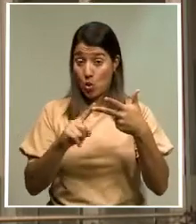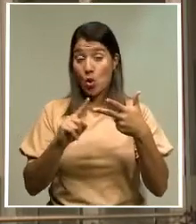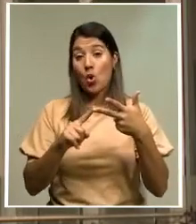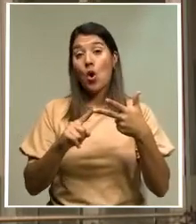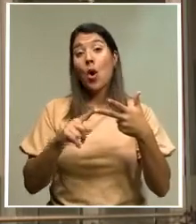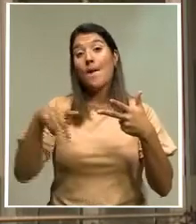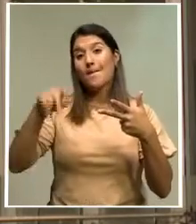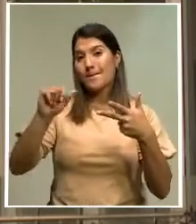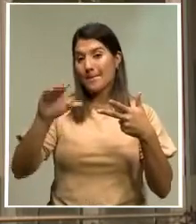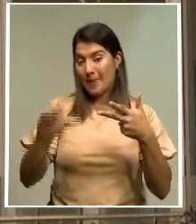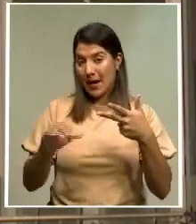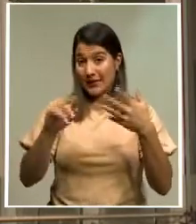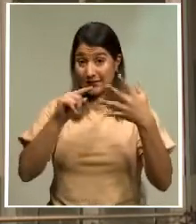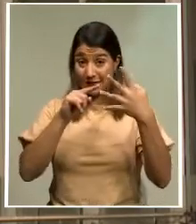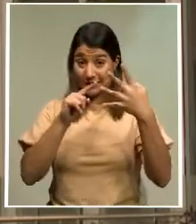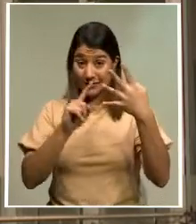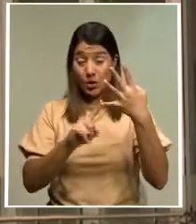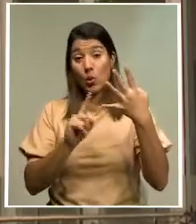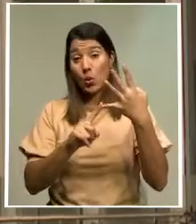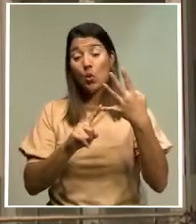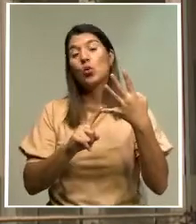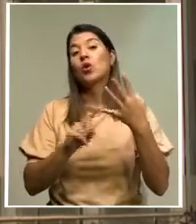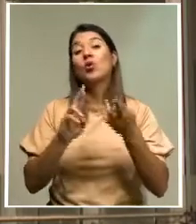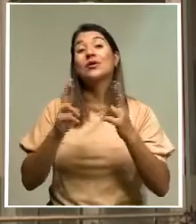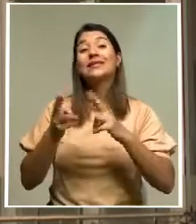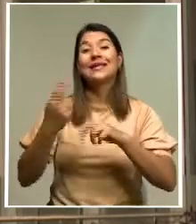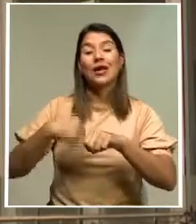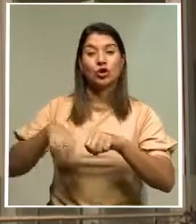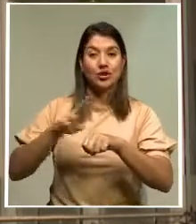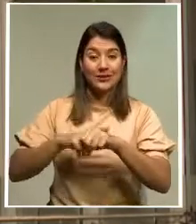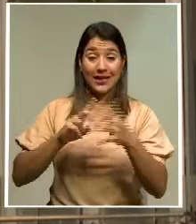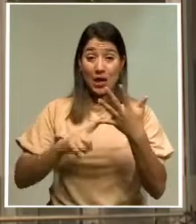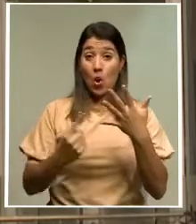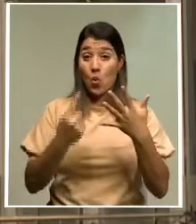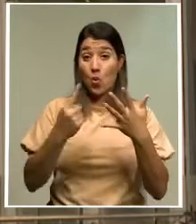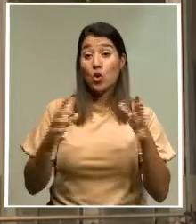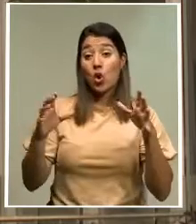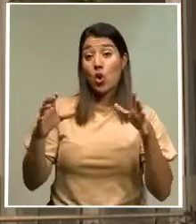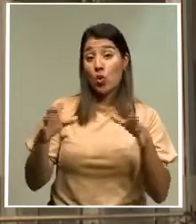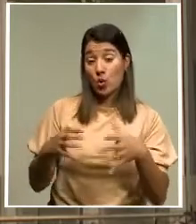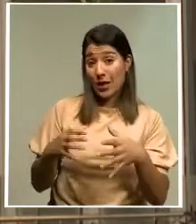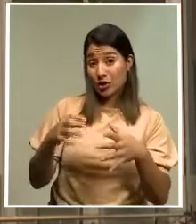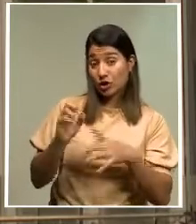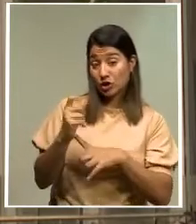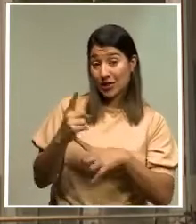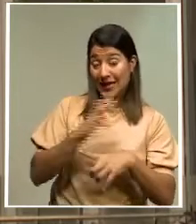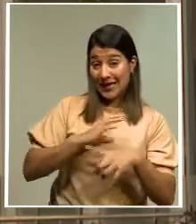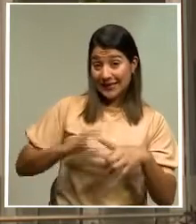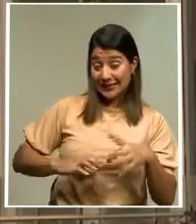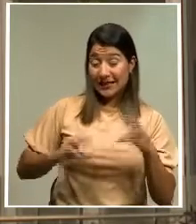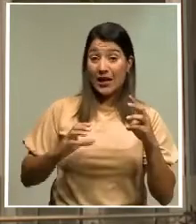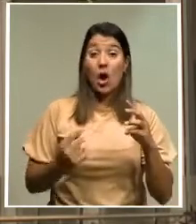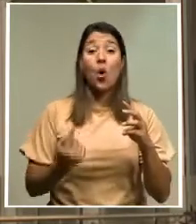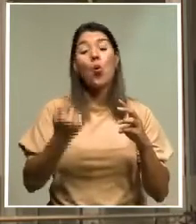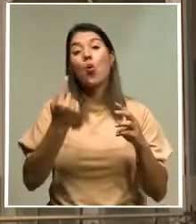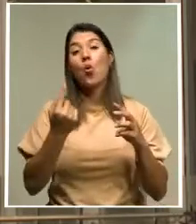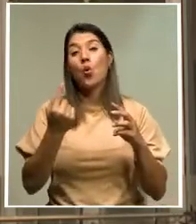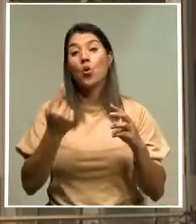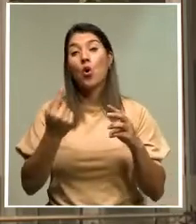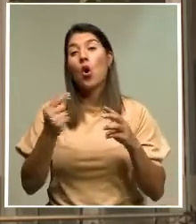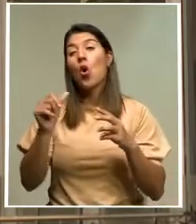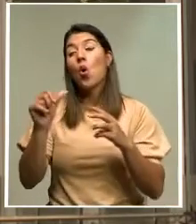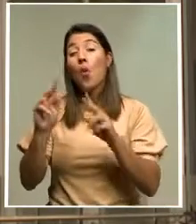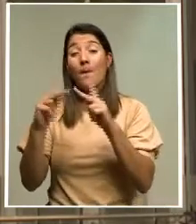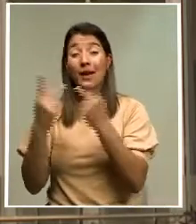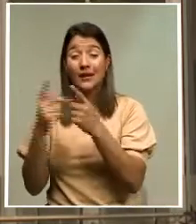de Acción Ciudadana, un legislador de Restauración Nacional, uno de la Unidad Social Cristiana, un diputado de las fracciones